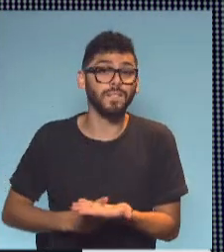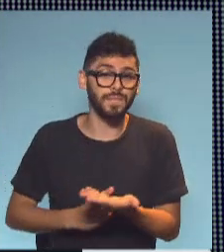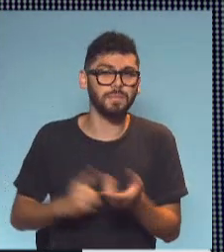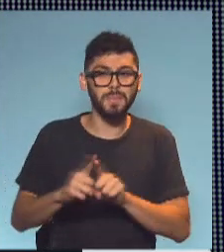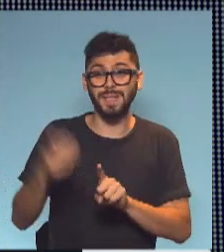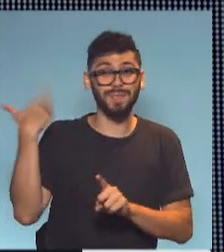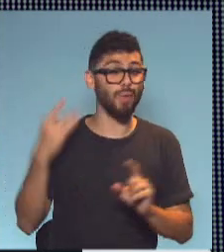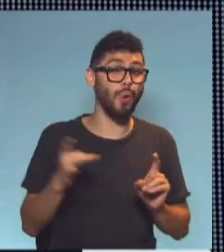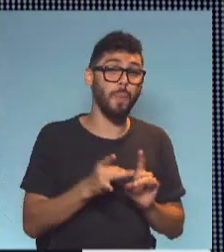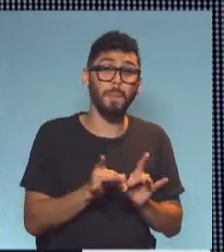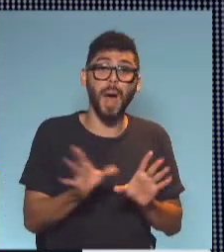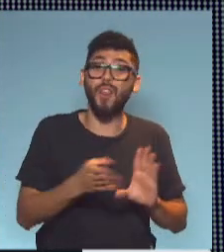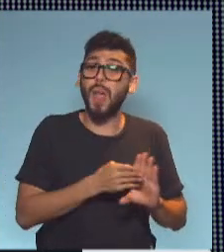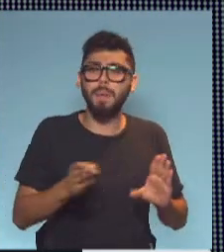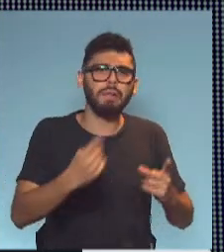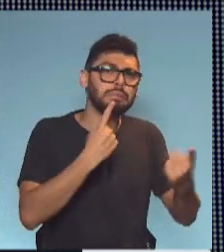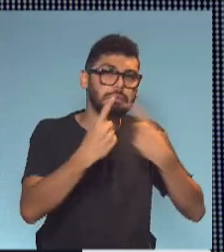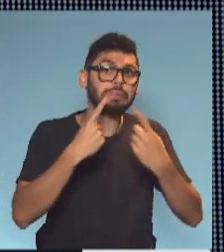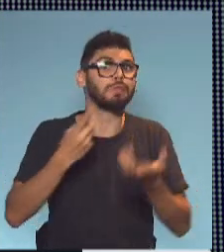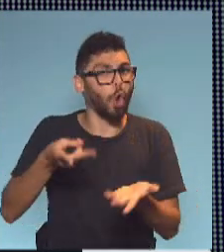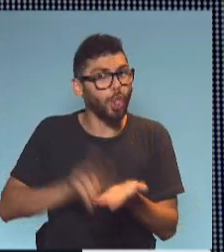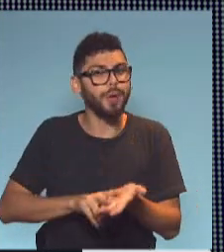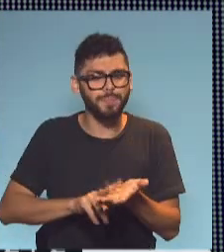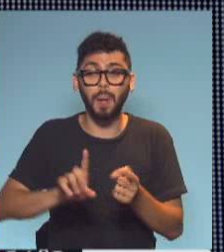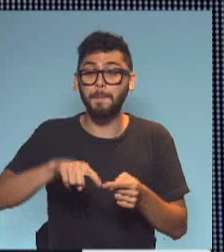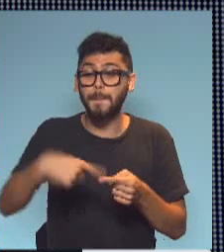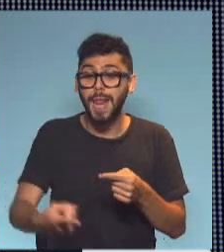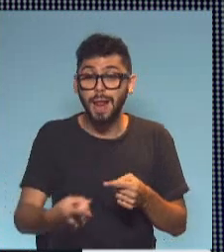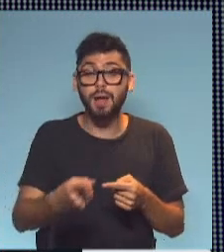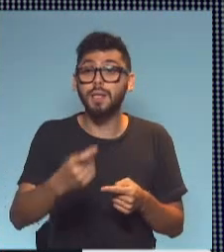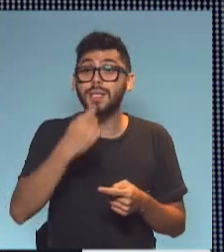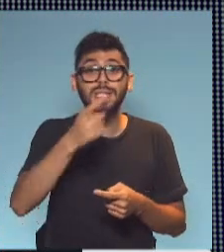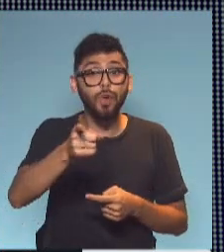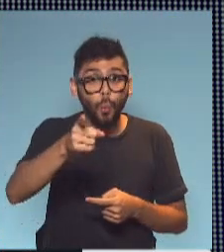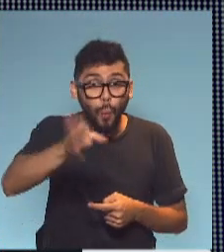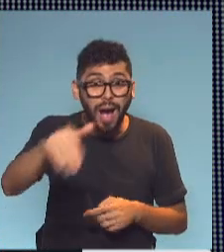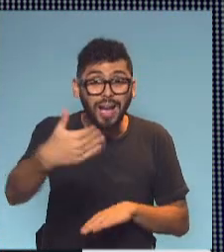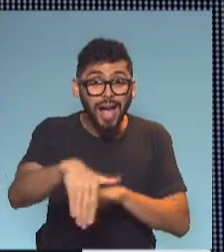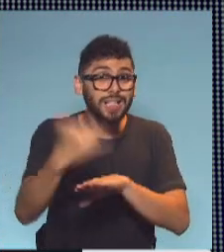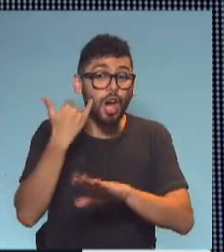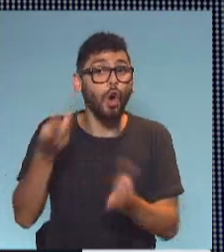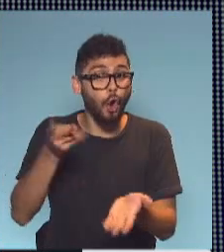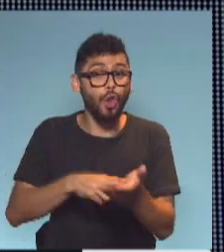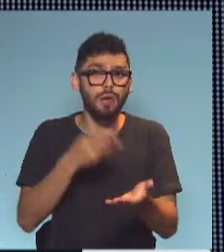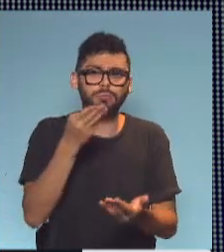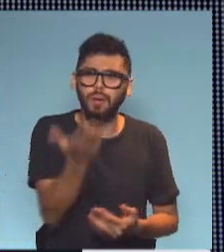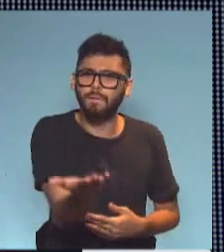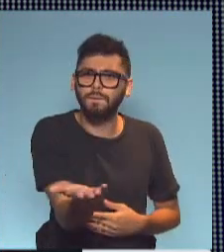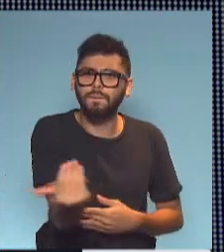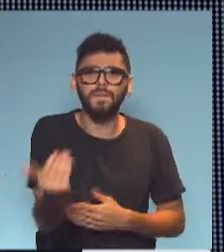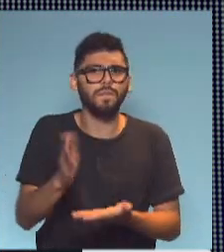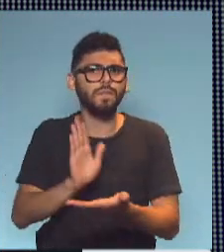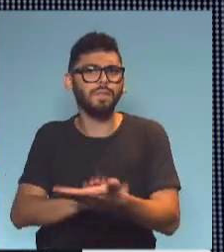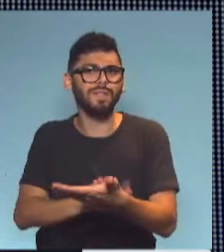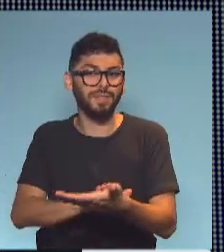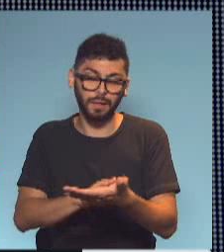haciéndolo durante la pandemia, al resto de las autoridades. Mañana, entonces, si salís a la calle, ya empiezan a pedir de nuevo, ¿no?, la documentación